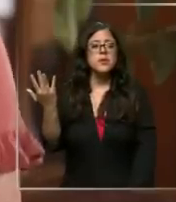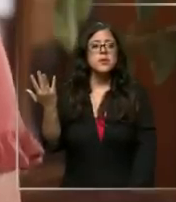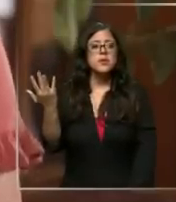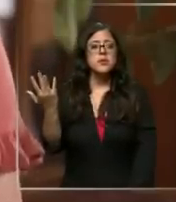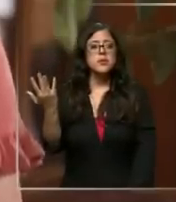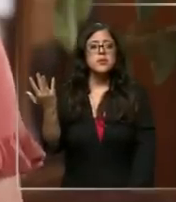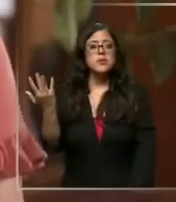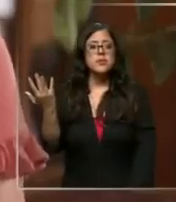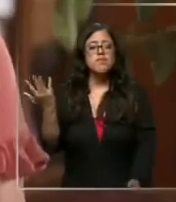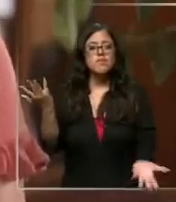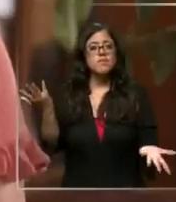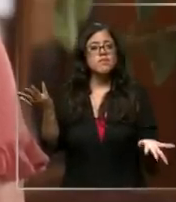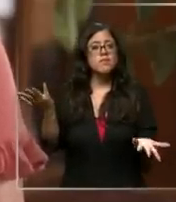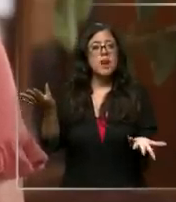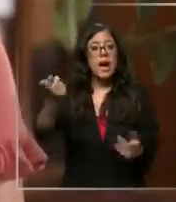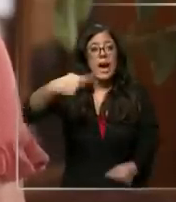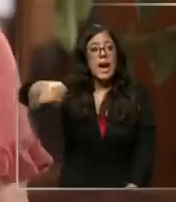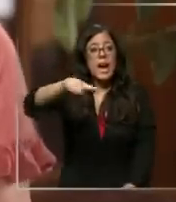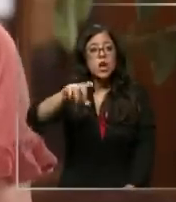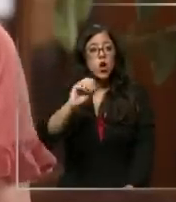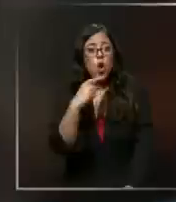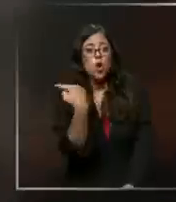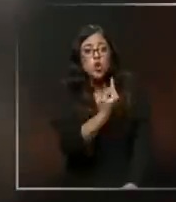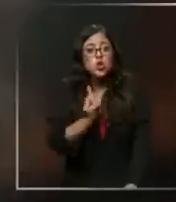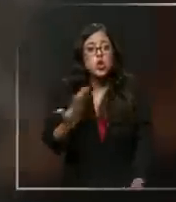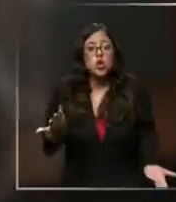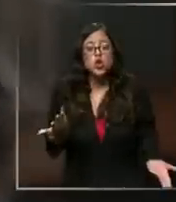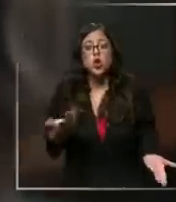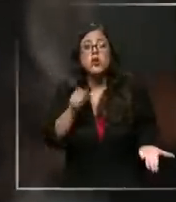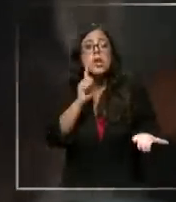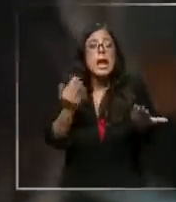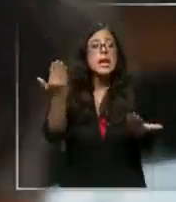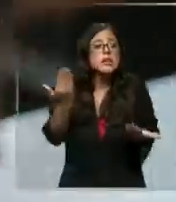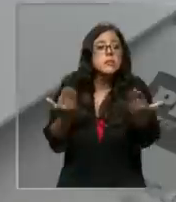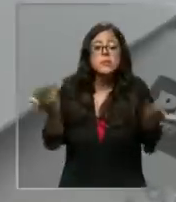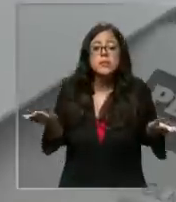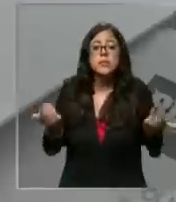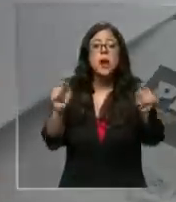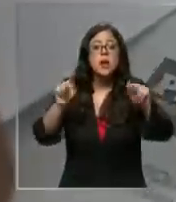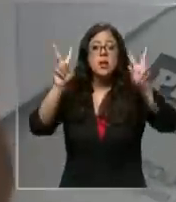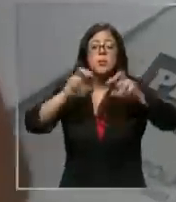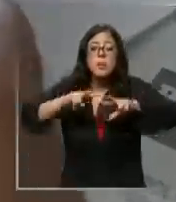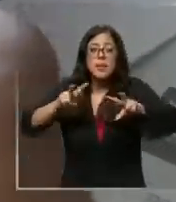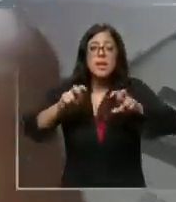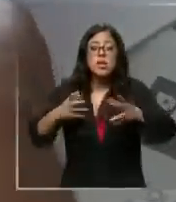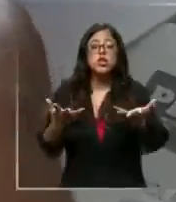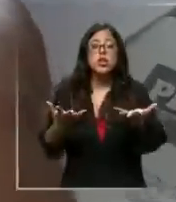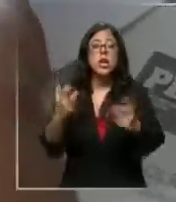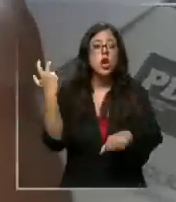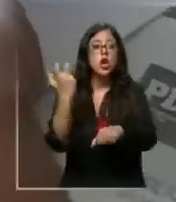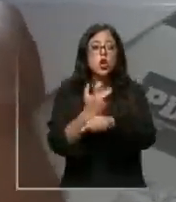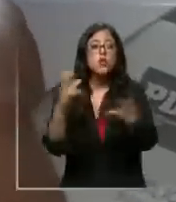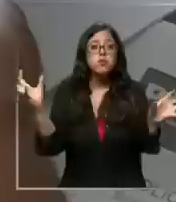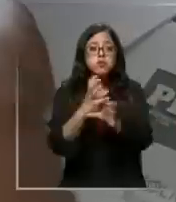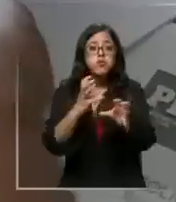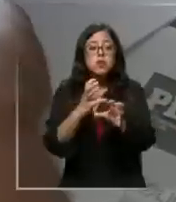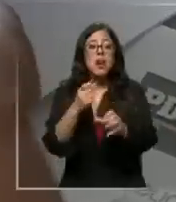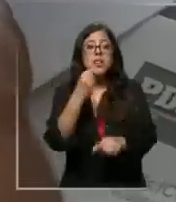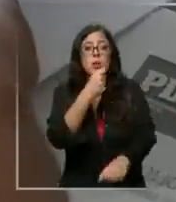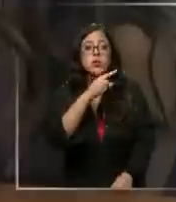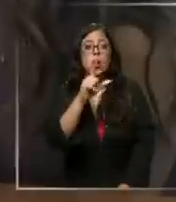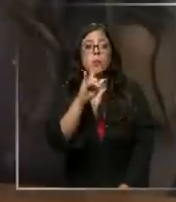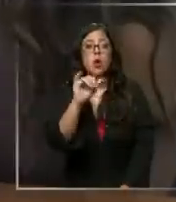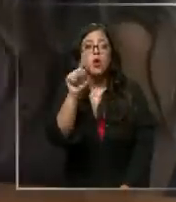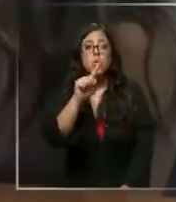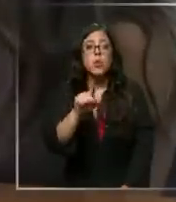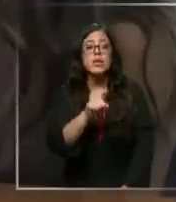bueno eran ellos o nosotros la investigación del robo con violencia denunciado por Luis Sánchez no hay